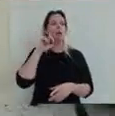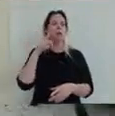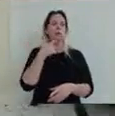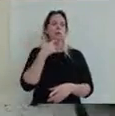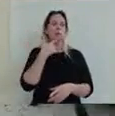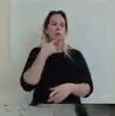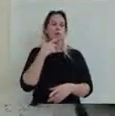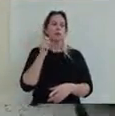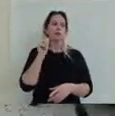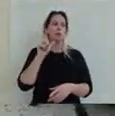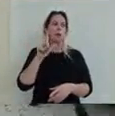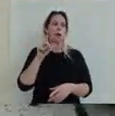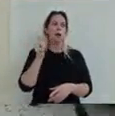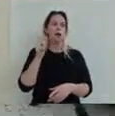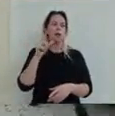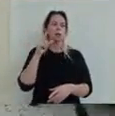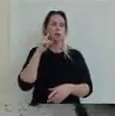Álvarez.